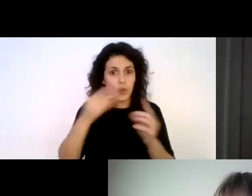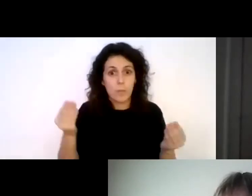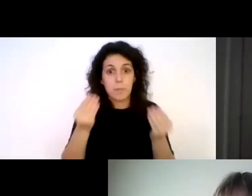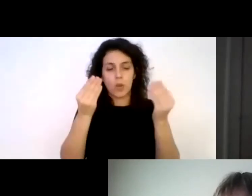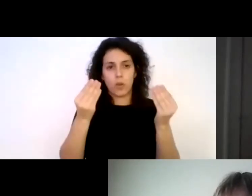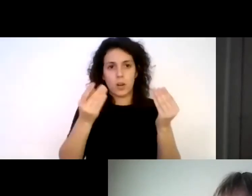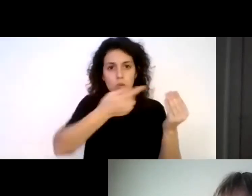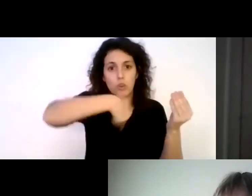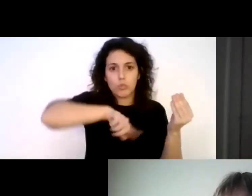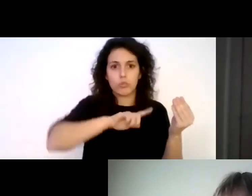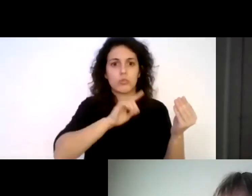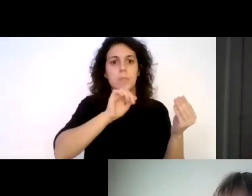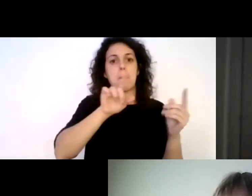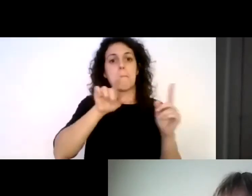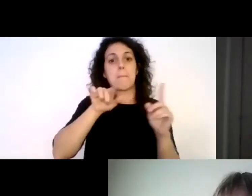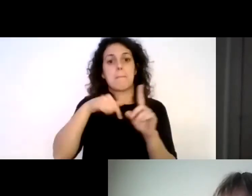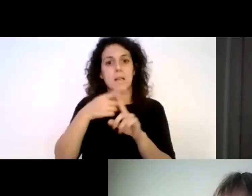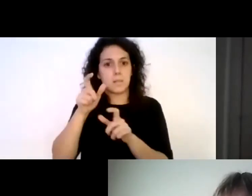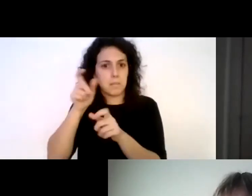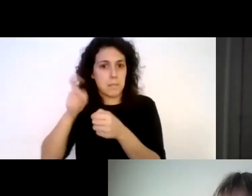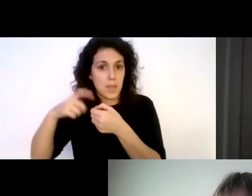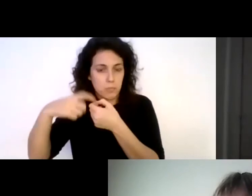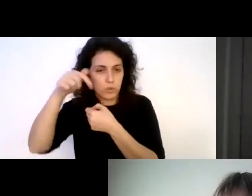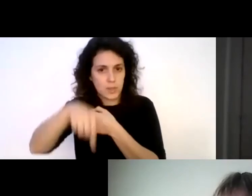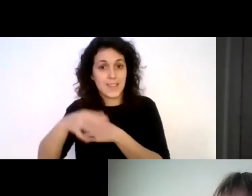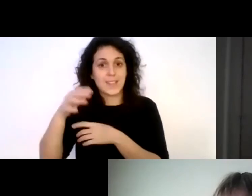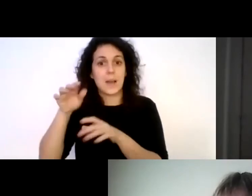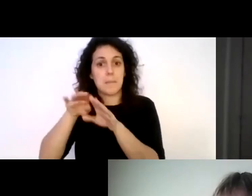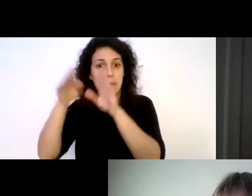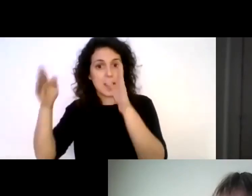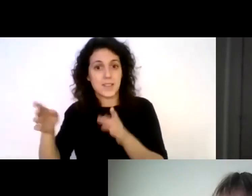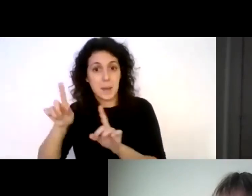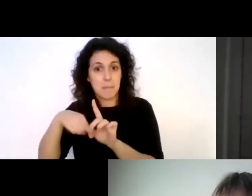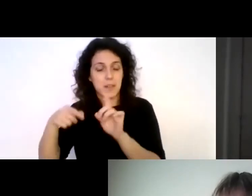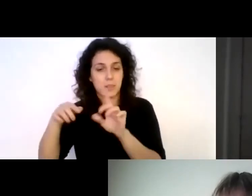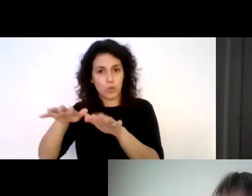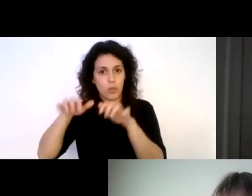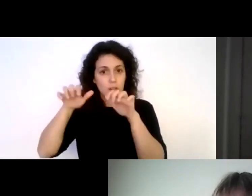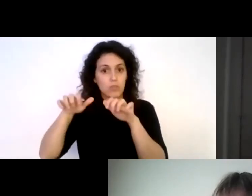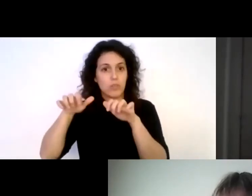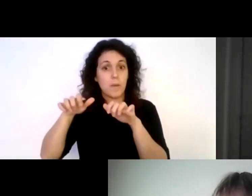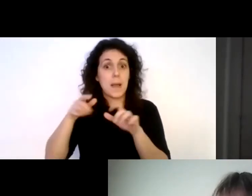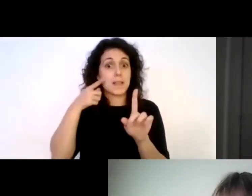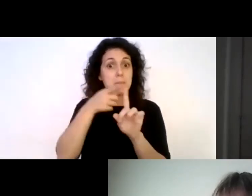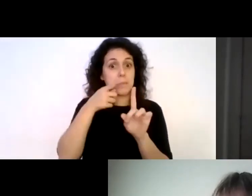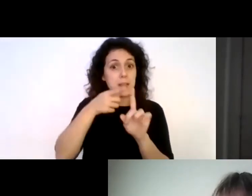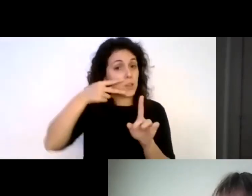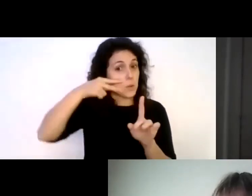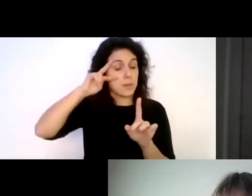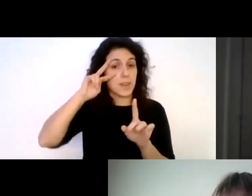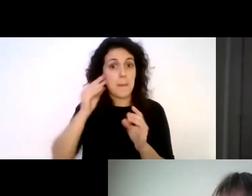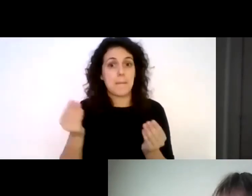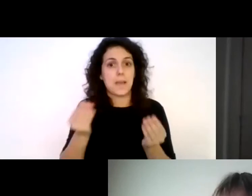resto de los miembros de esta mesa y de todo el Congreso, mejorar la experiencia de destino de esas personas con